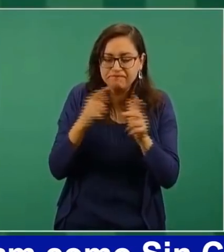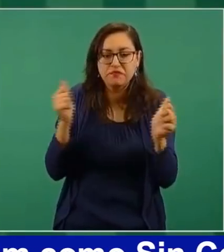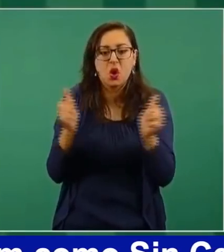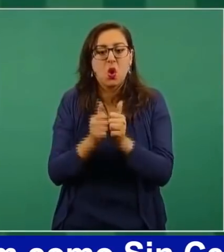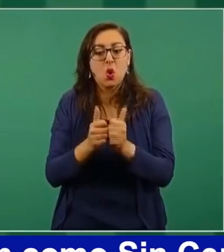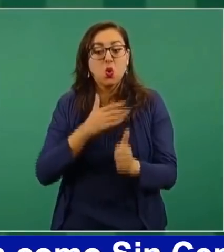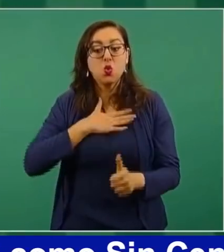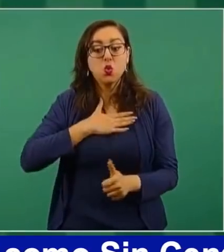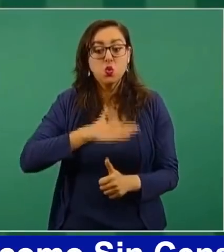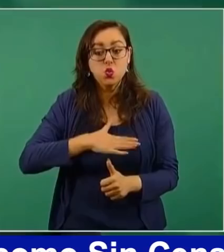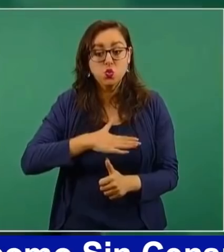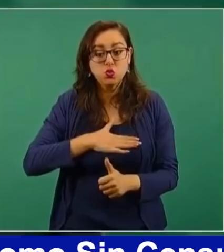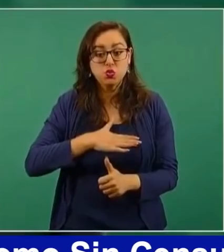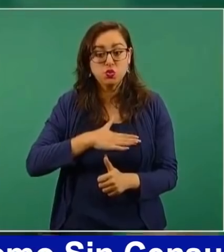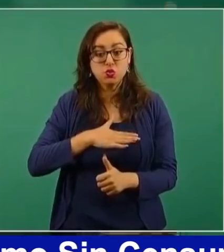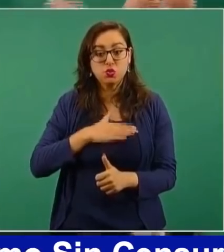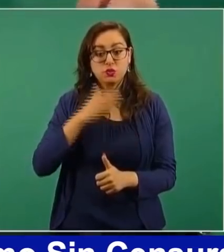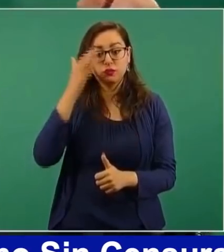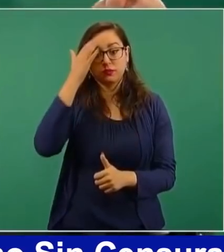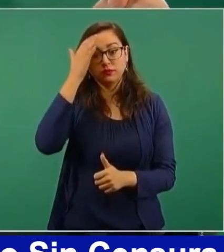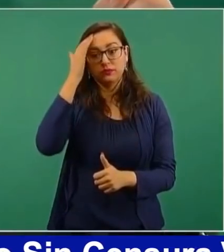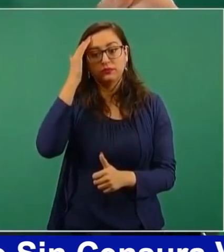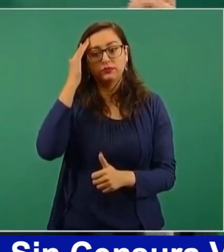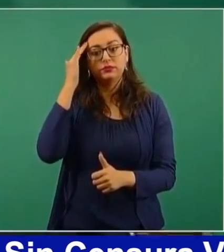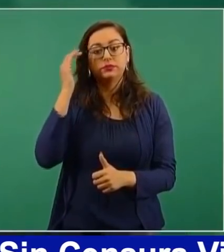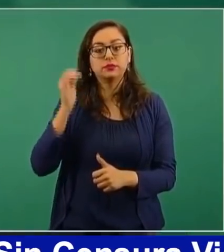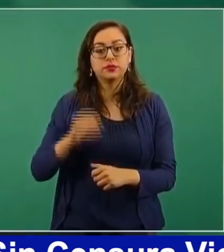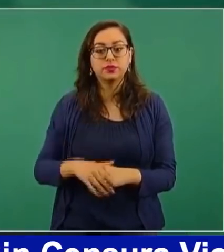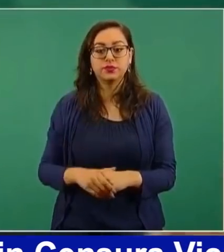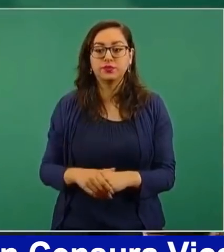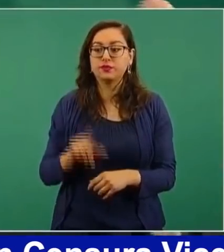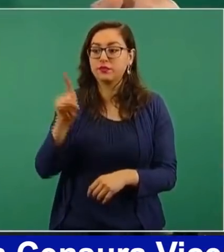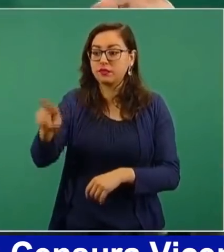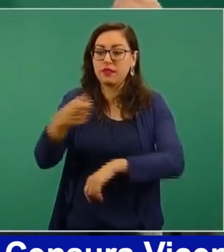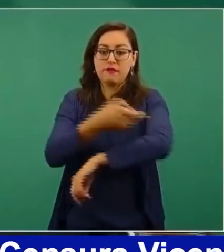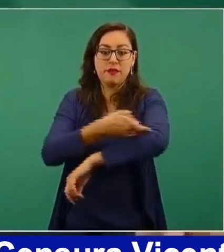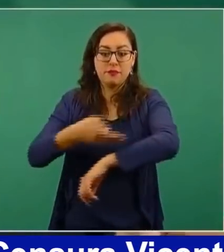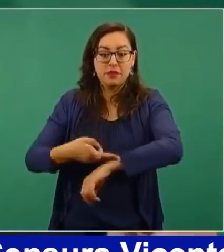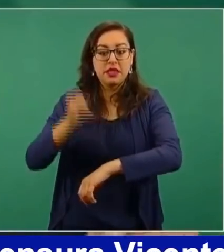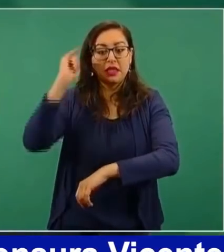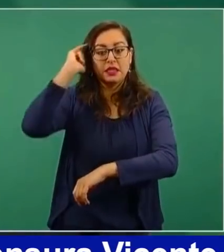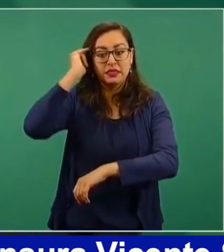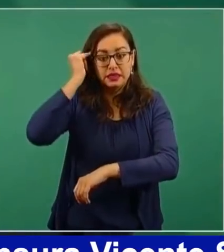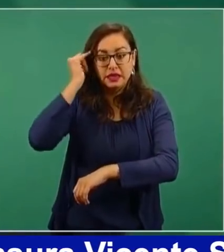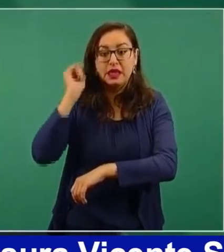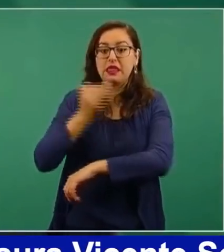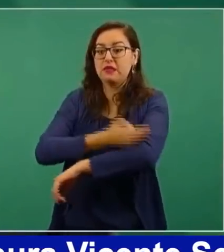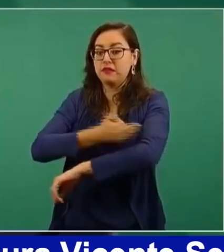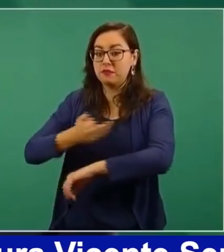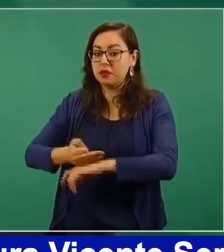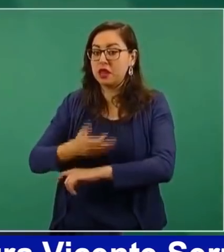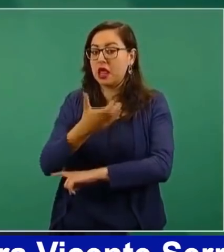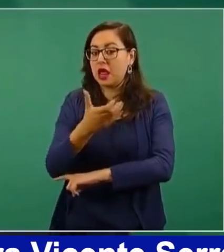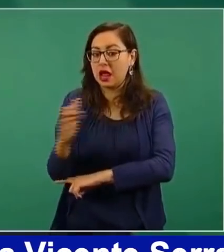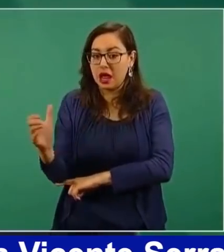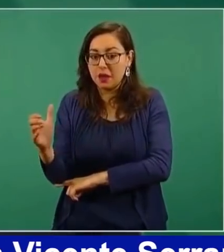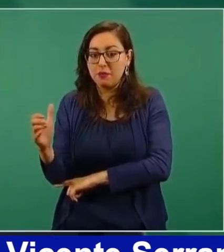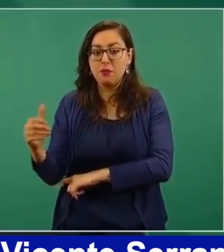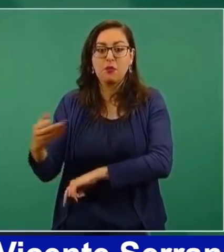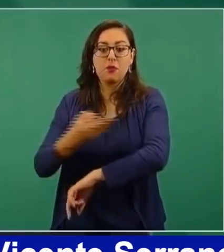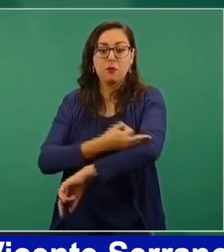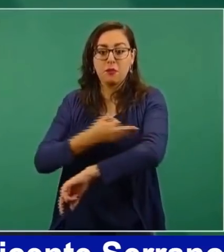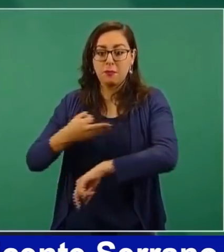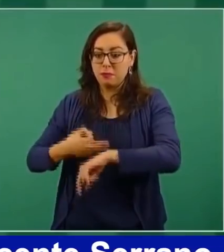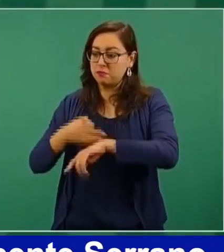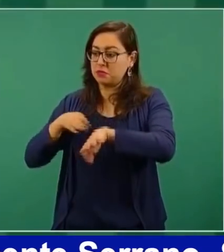le toque a una familia indígena, una familia campesina, a una familia